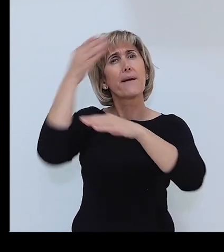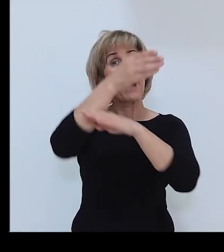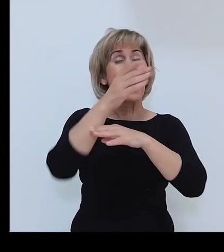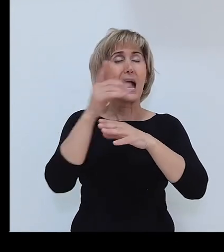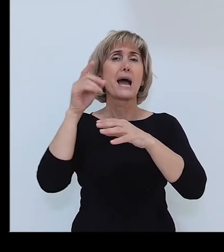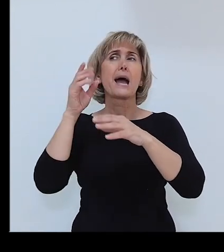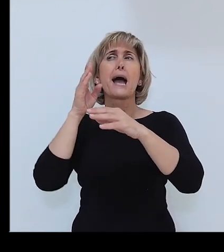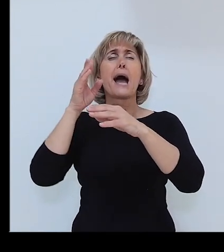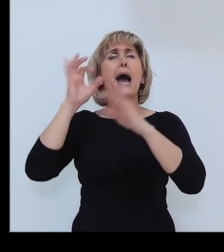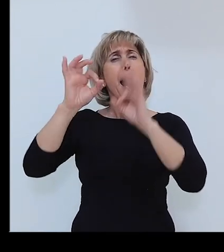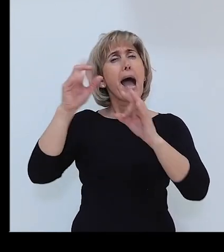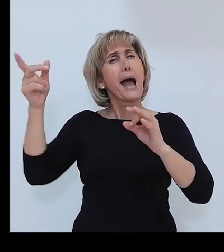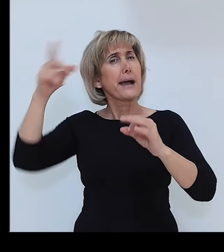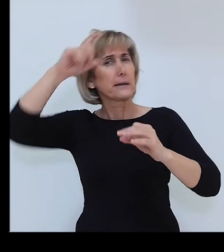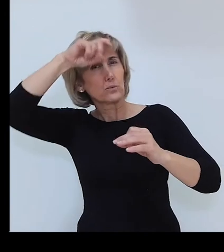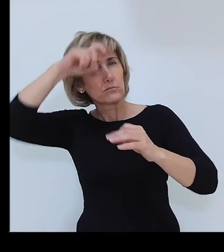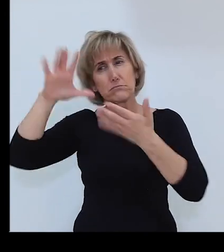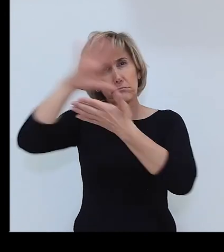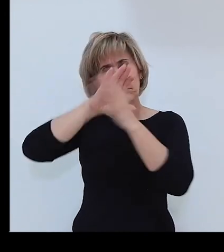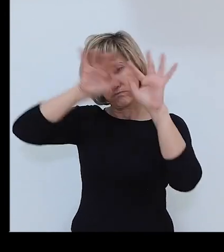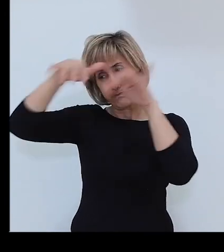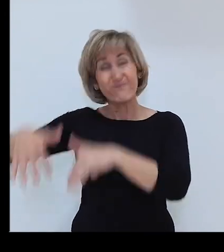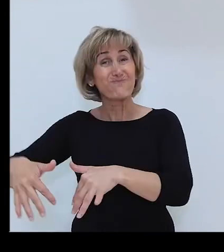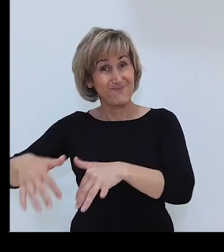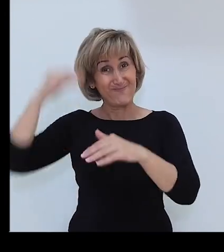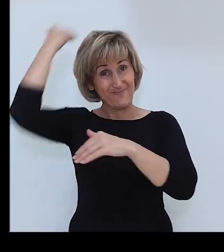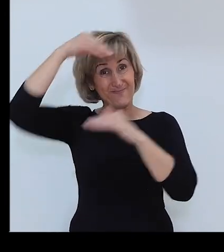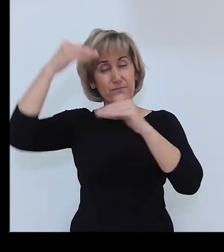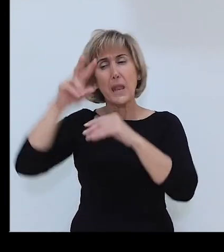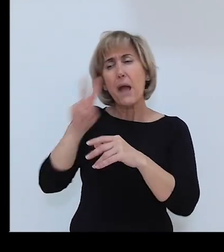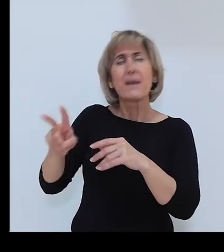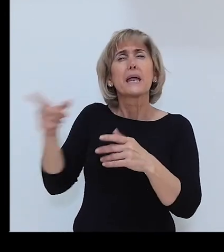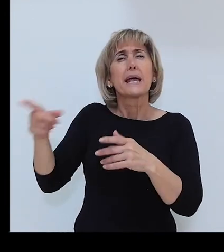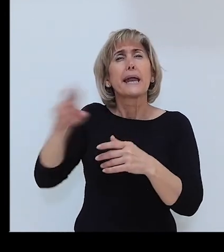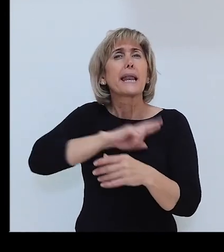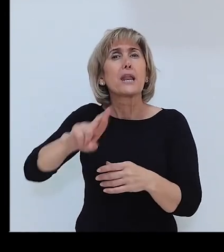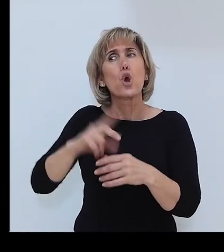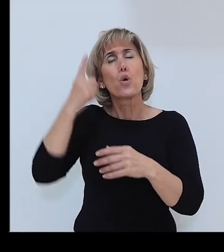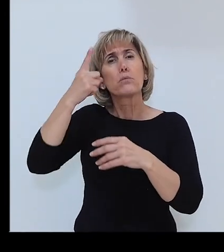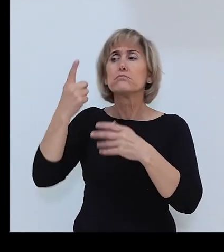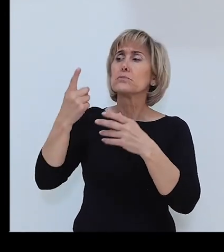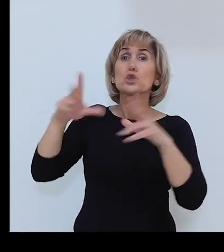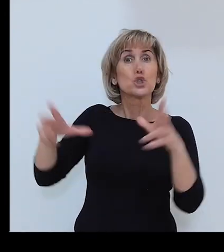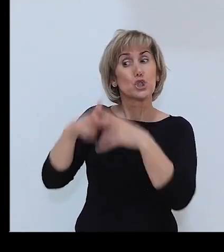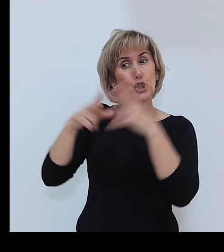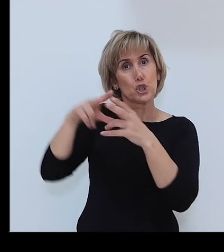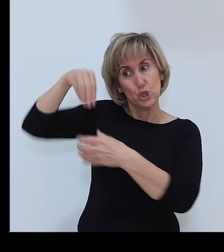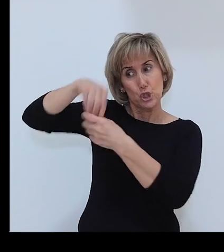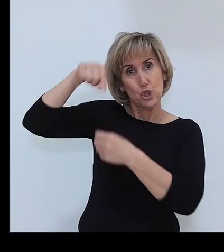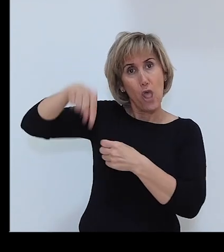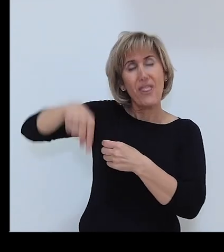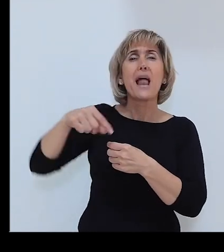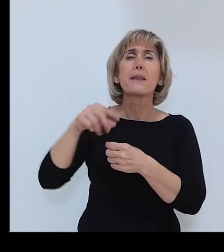era, a propósito del viaje que hizo a Oriente Medio, es estudiar la religión como una